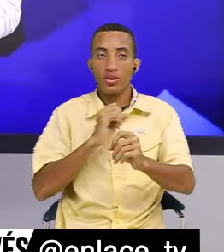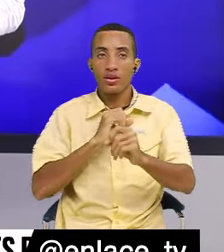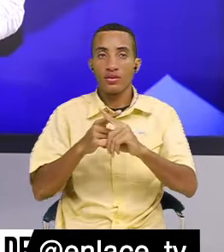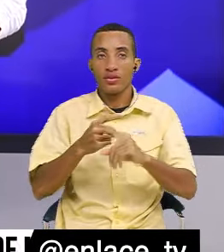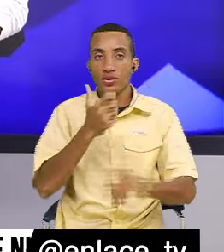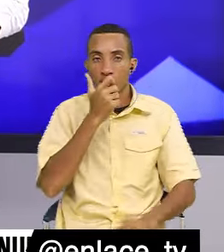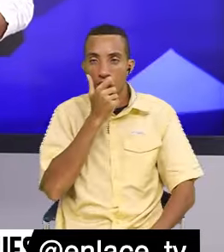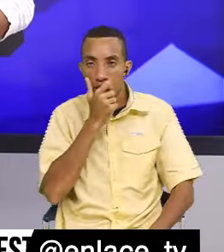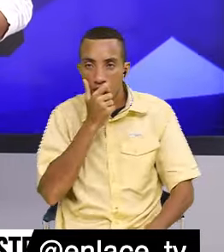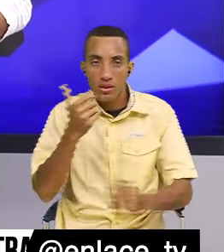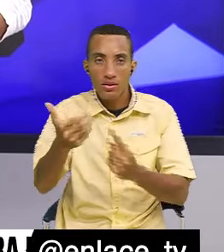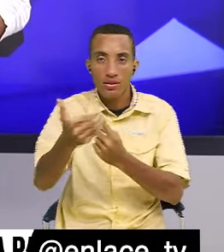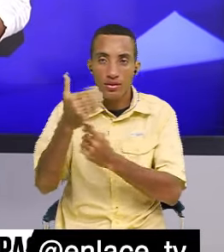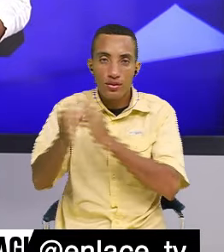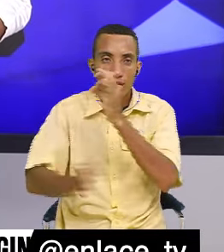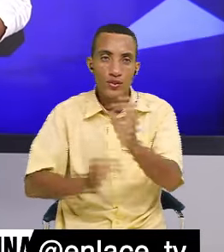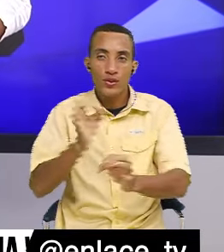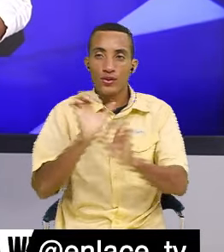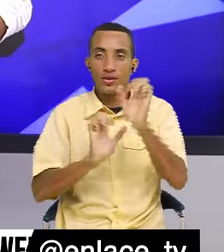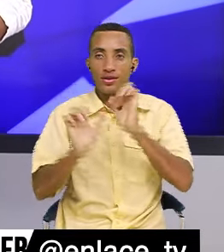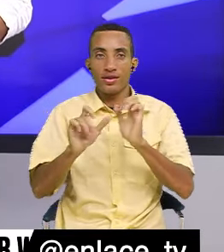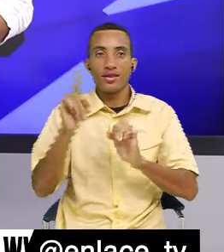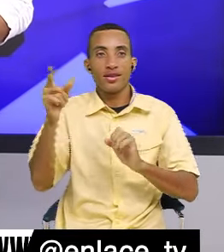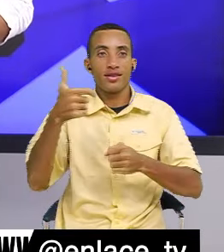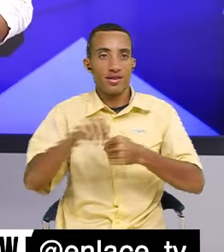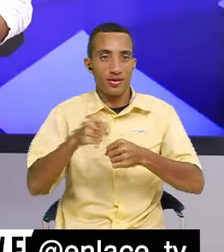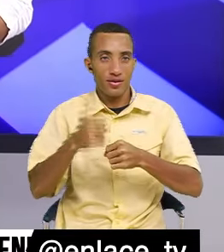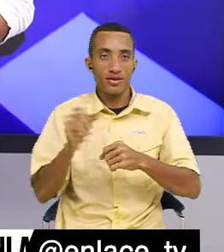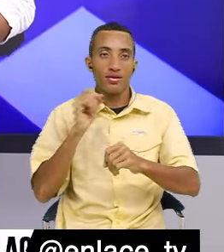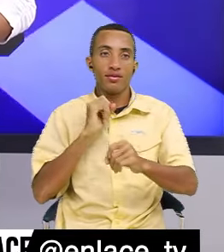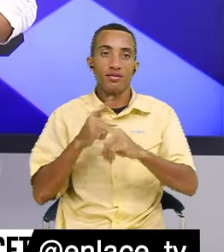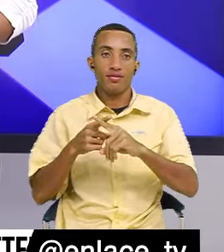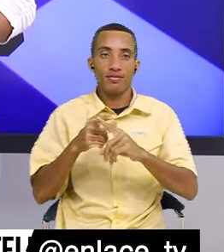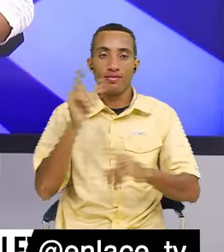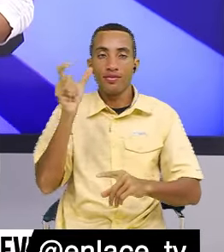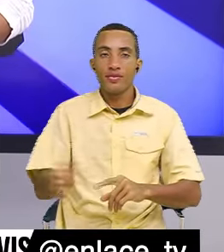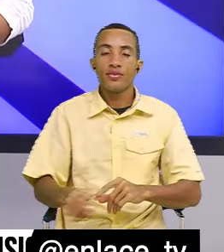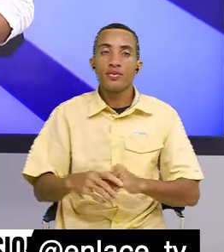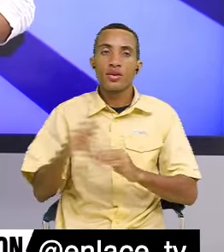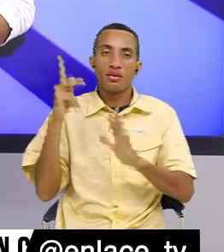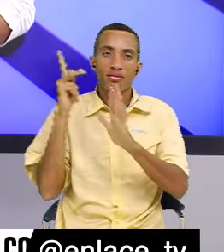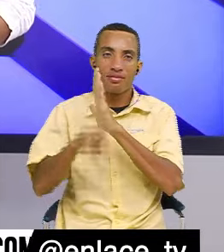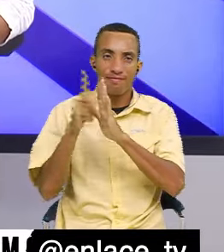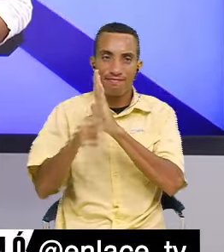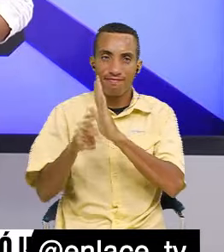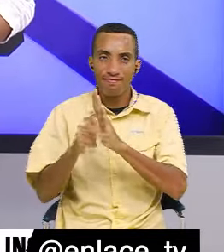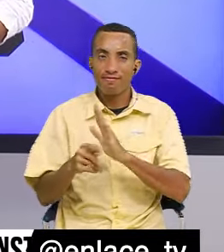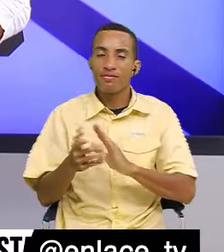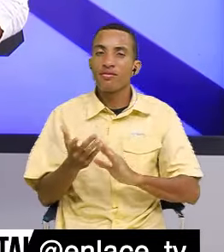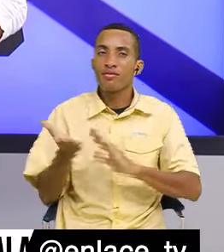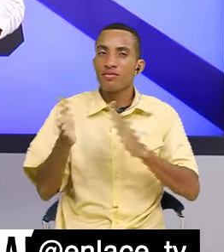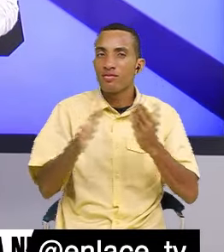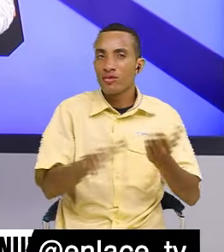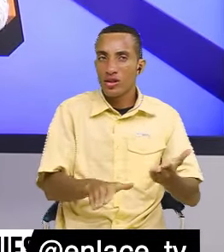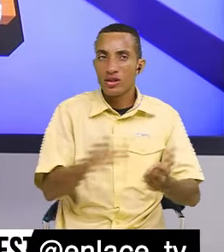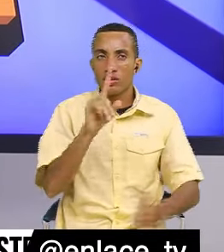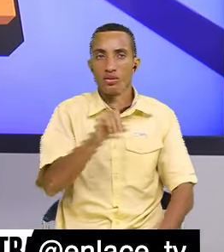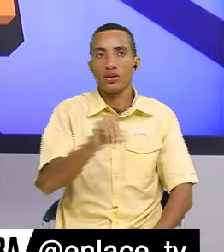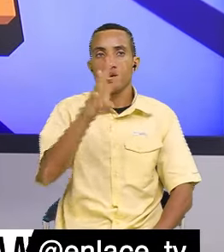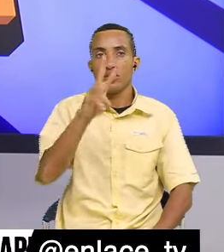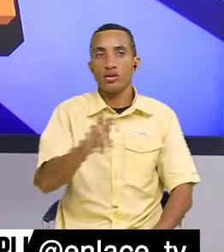Ecopetrol. Esto por el caso de la masacre ocurrida el 16 de mayo de 1998 aquí en Barrancabermeja.